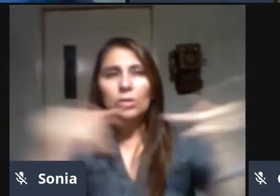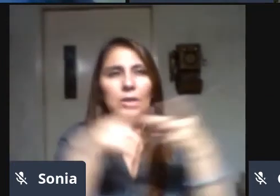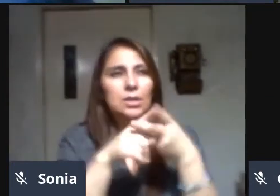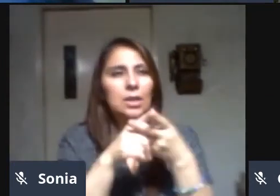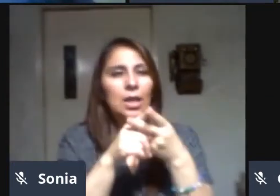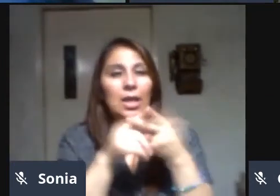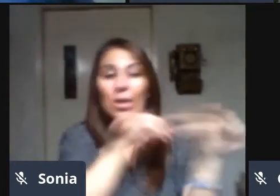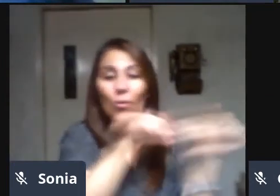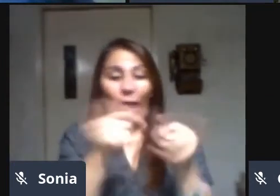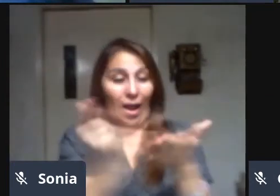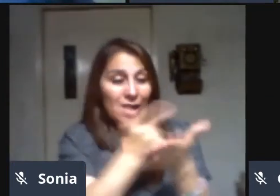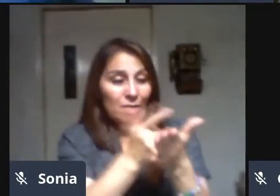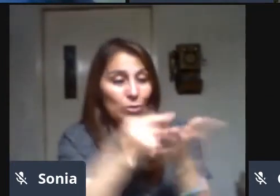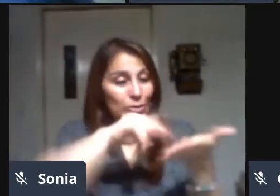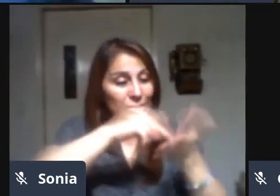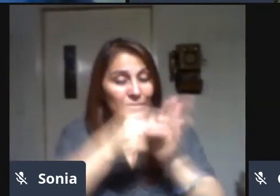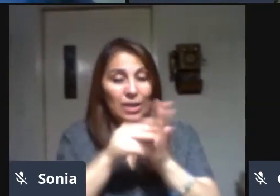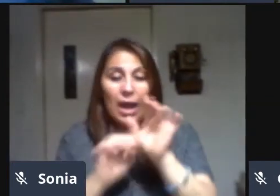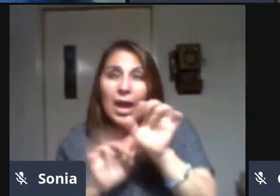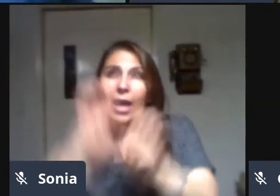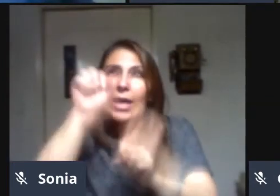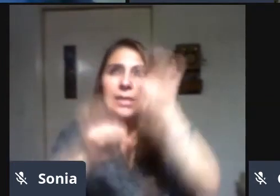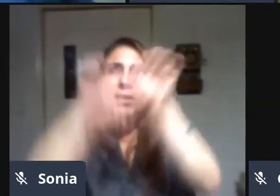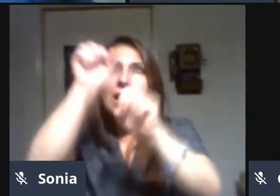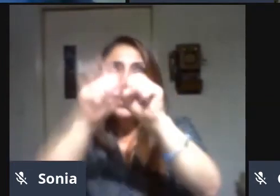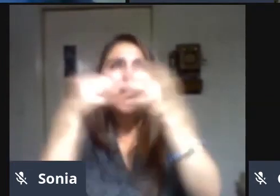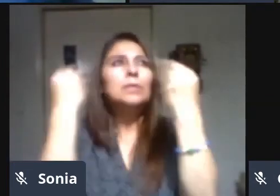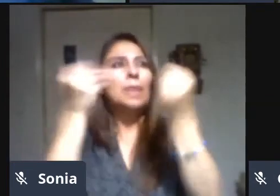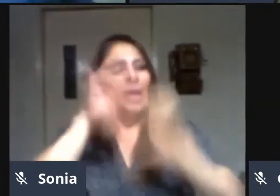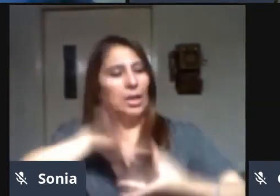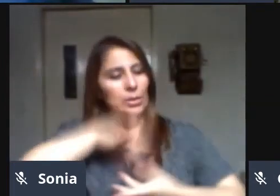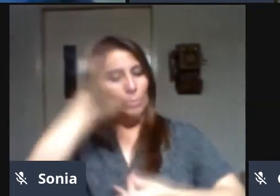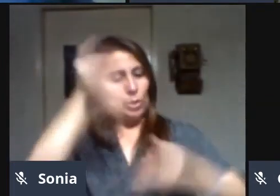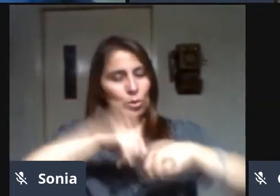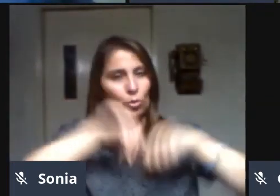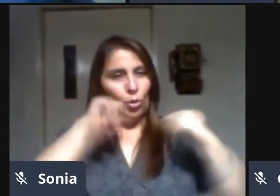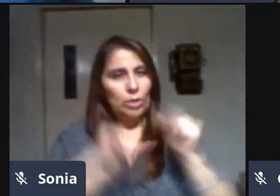para subir a la cumbre del espíritu y del corazón